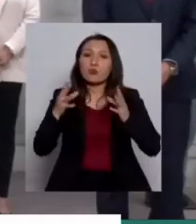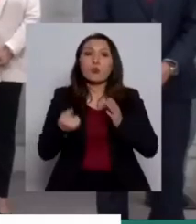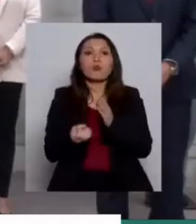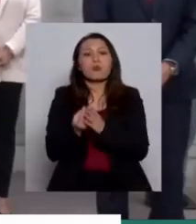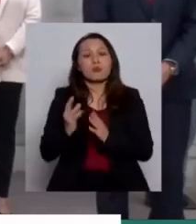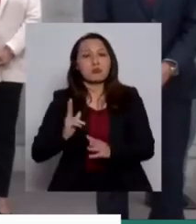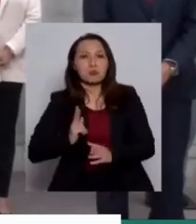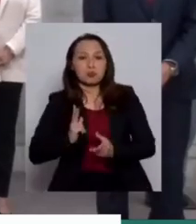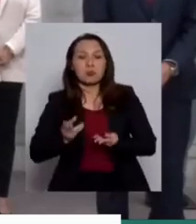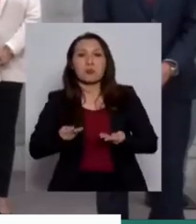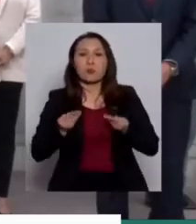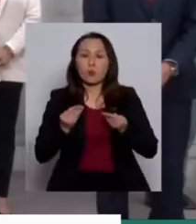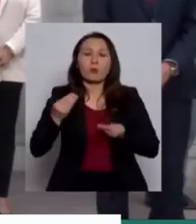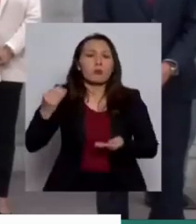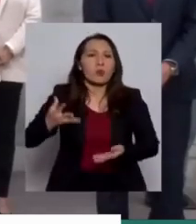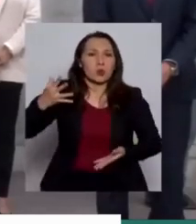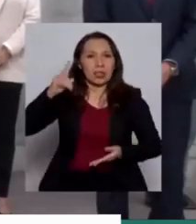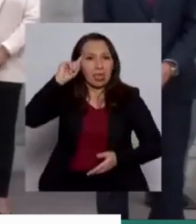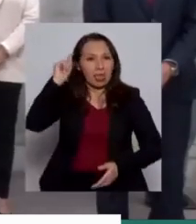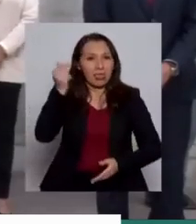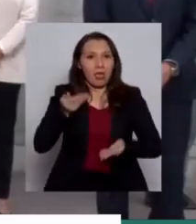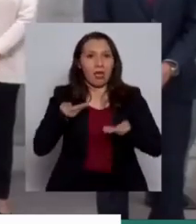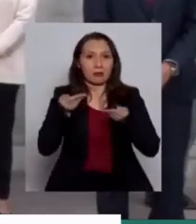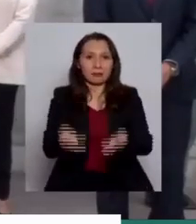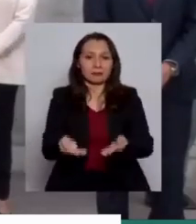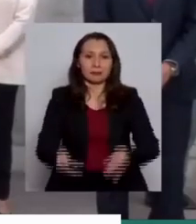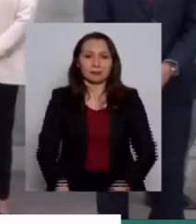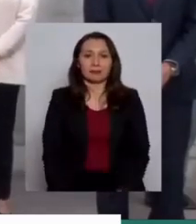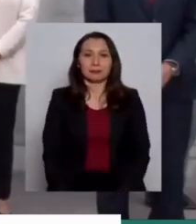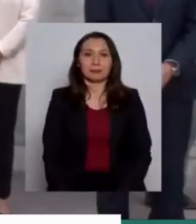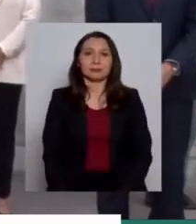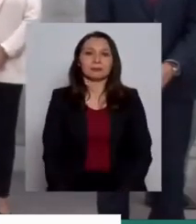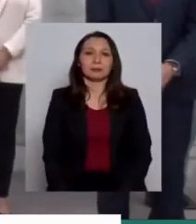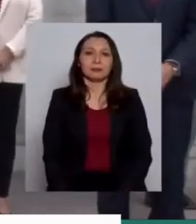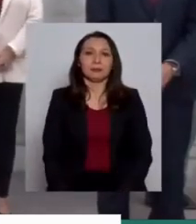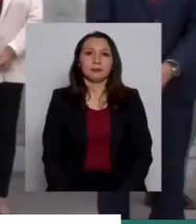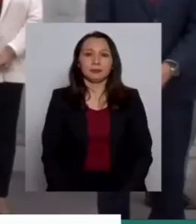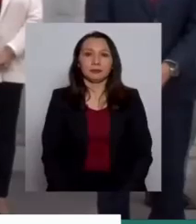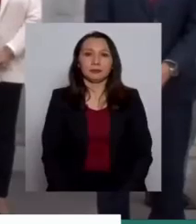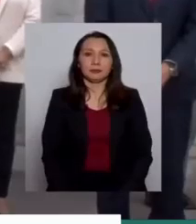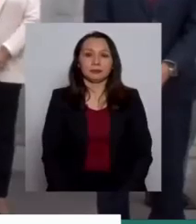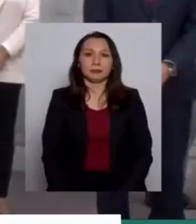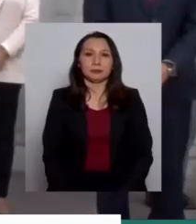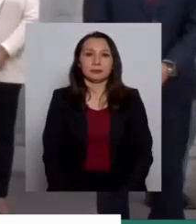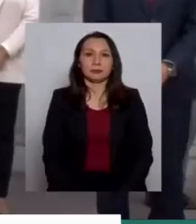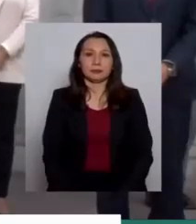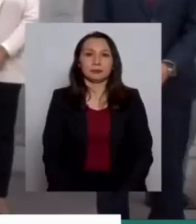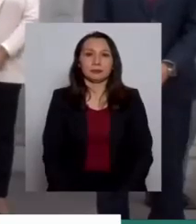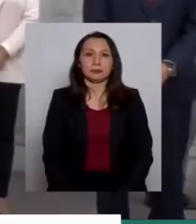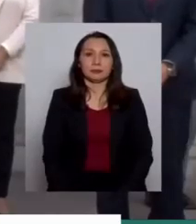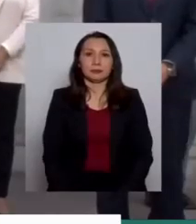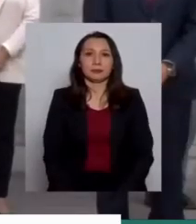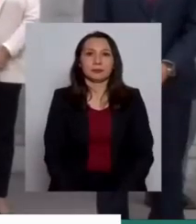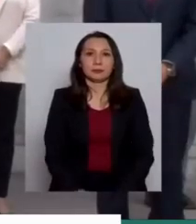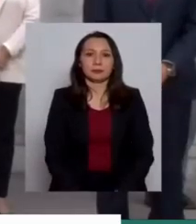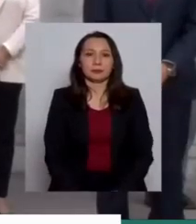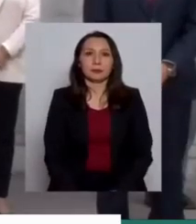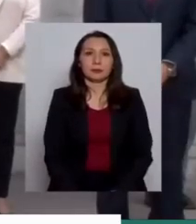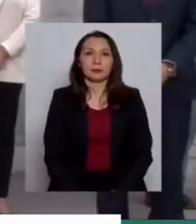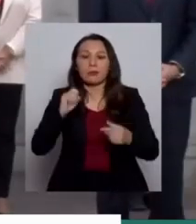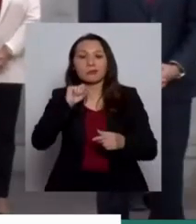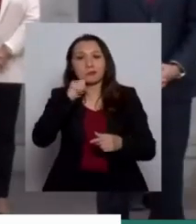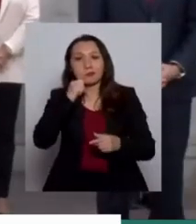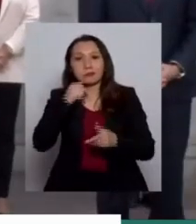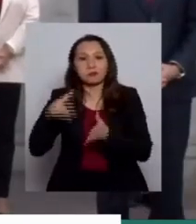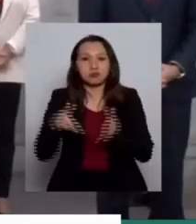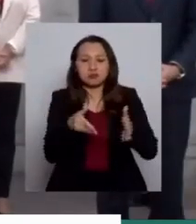gobierno tiene asesores, para que esos asesores recojan las opiniones, el sentir de la